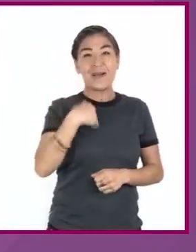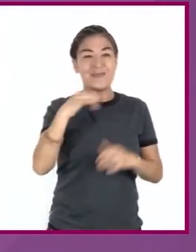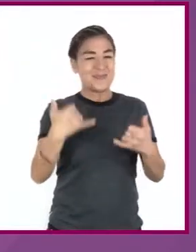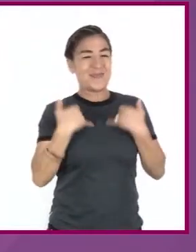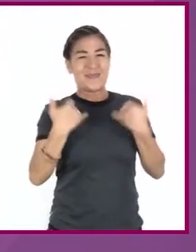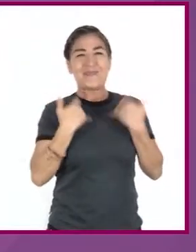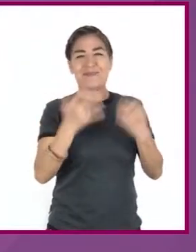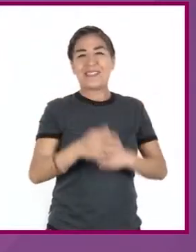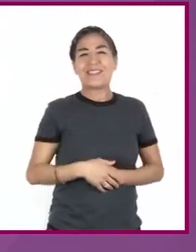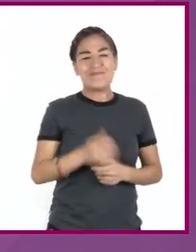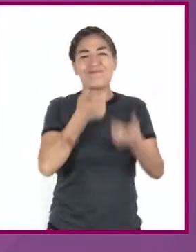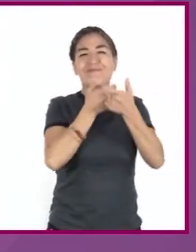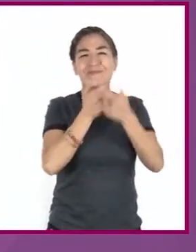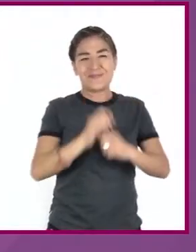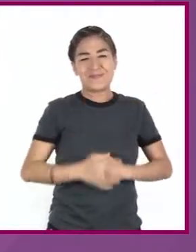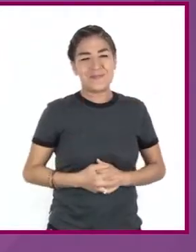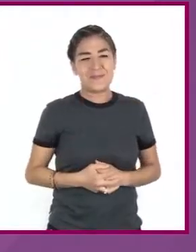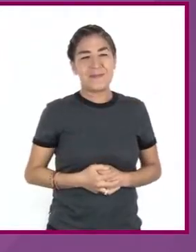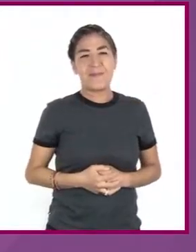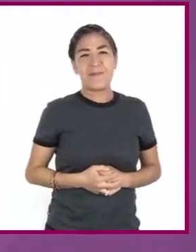¿verdad?